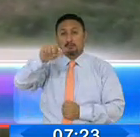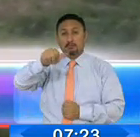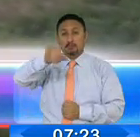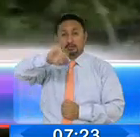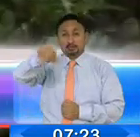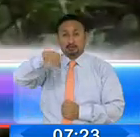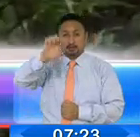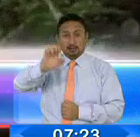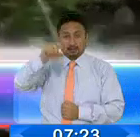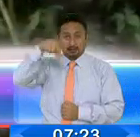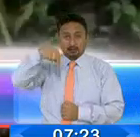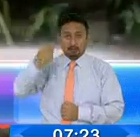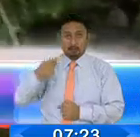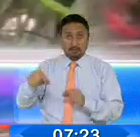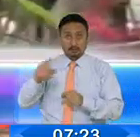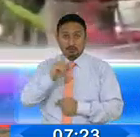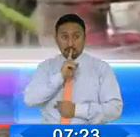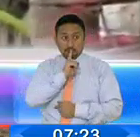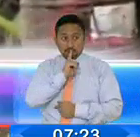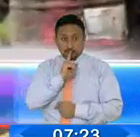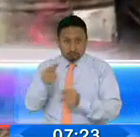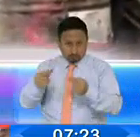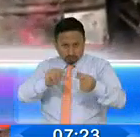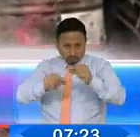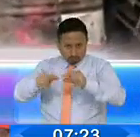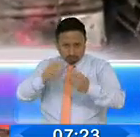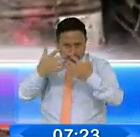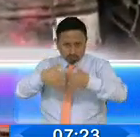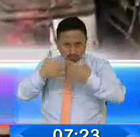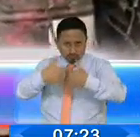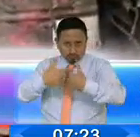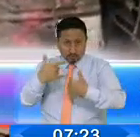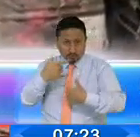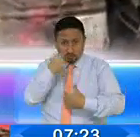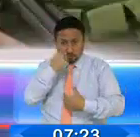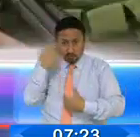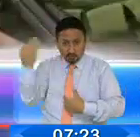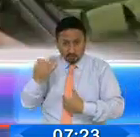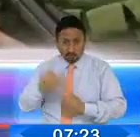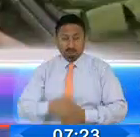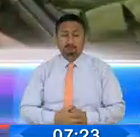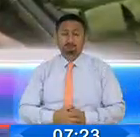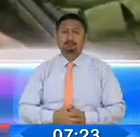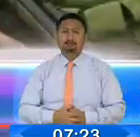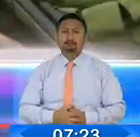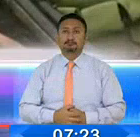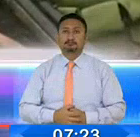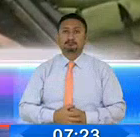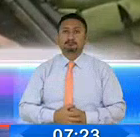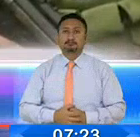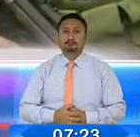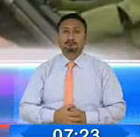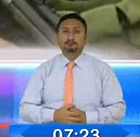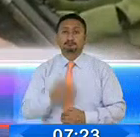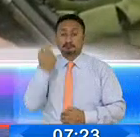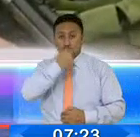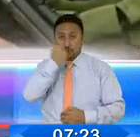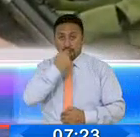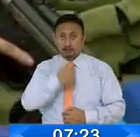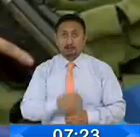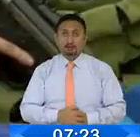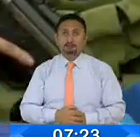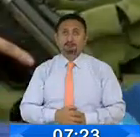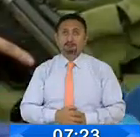agrícolas. Un laboratorio clandestino de procesamiento y purificación de drogas. De clorhidrato de cocaína.